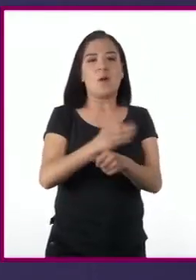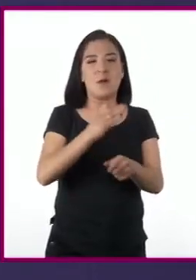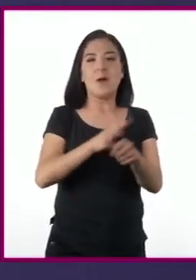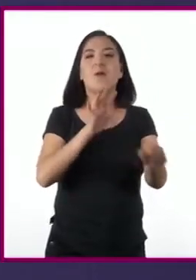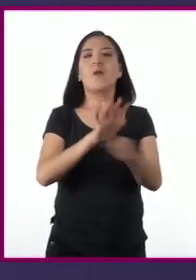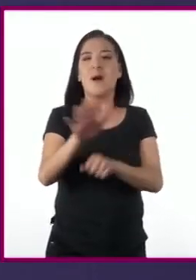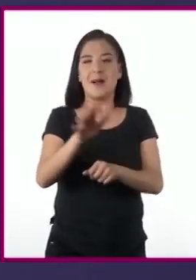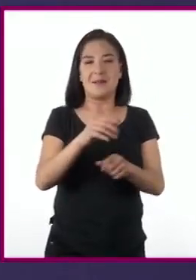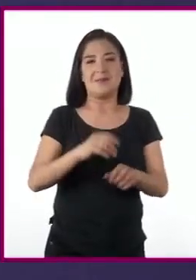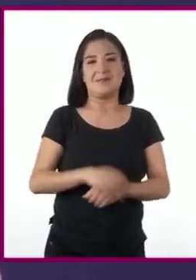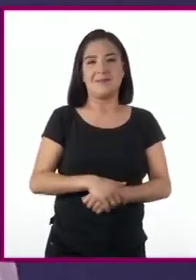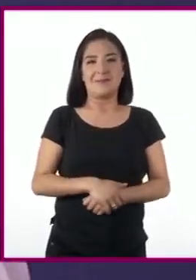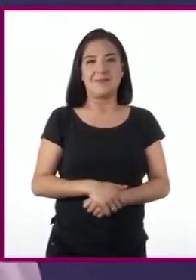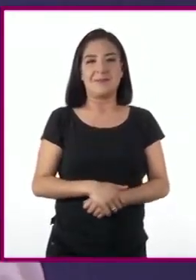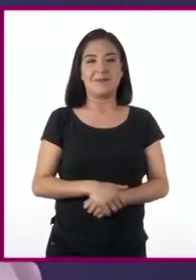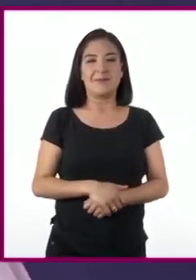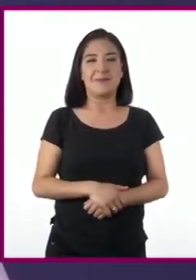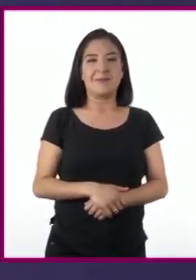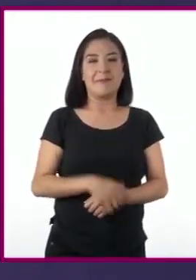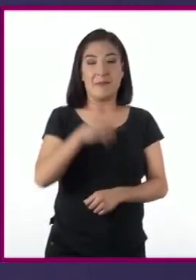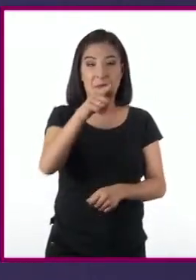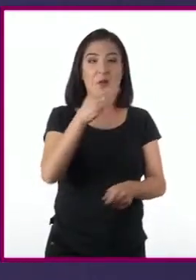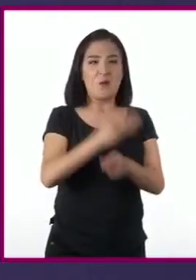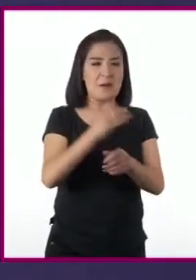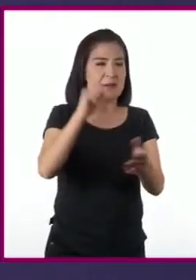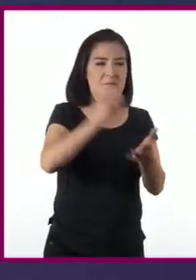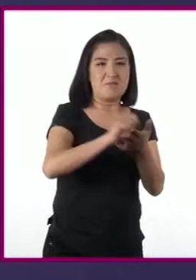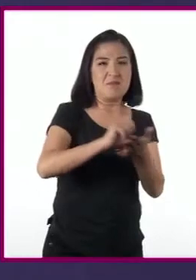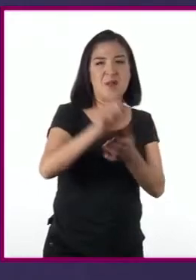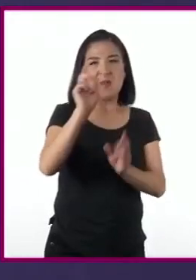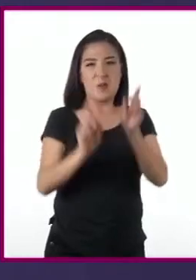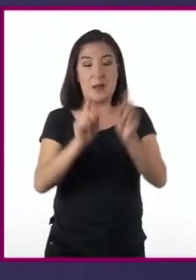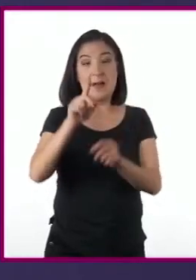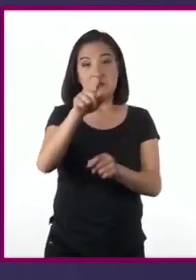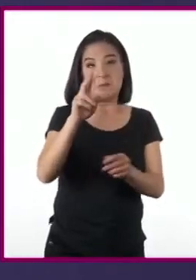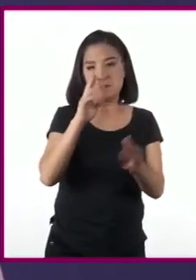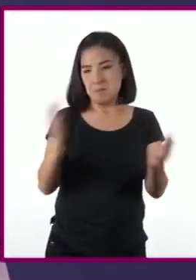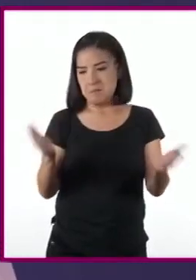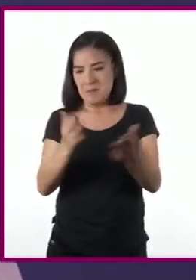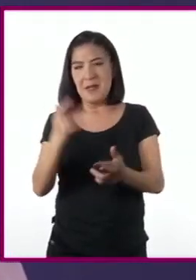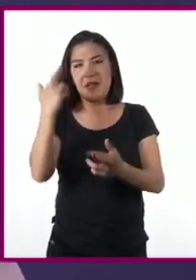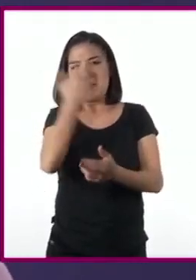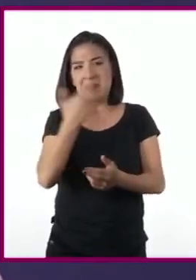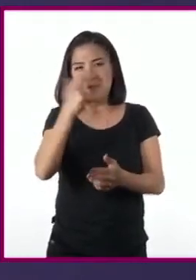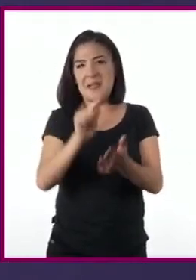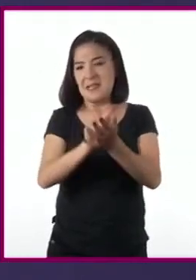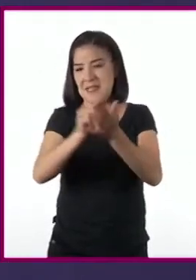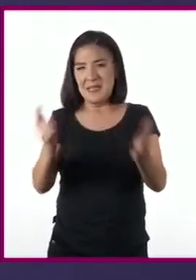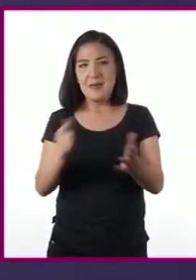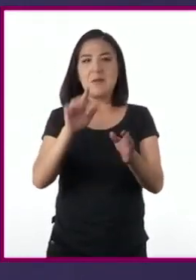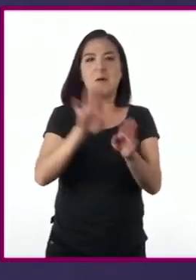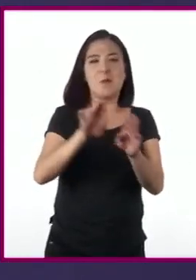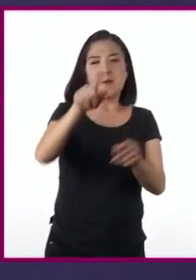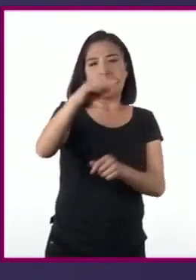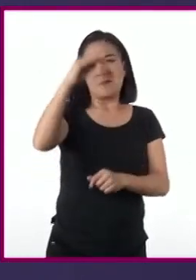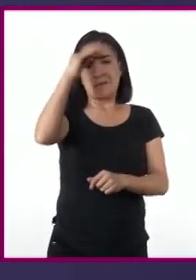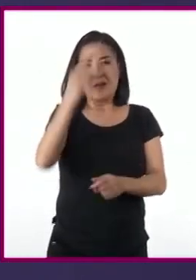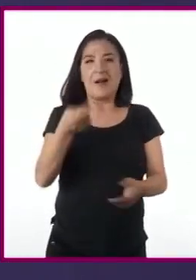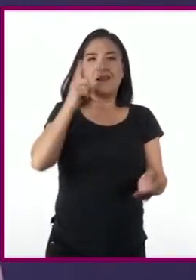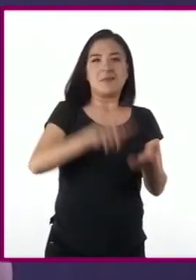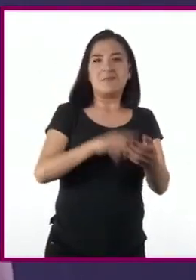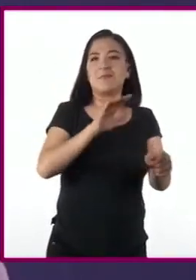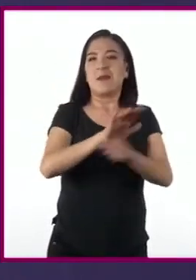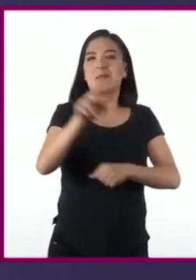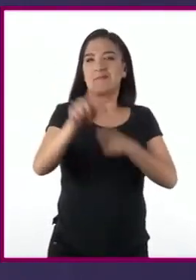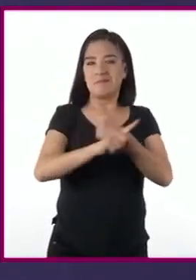sesión. Estas las pueden resolver al revisar su libro de texto o al reflexionar en torno a los problemas que